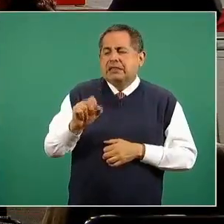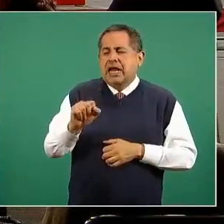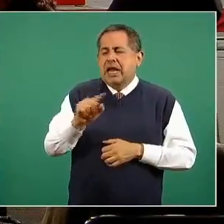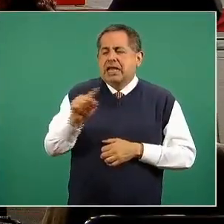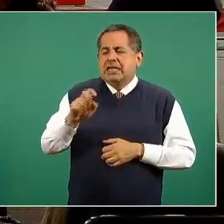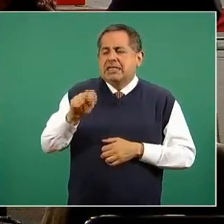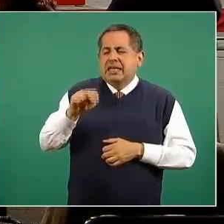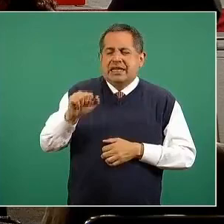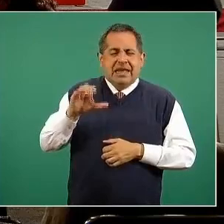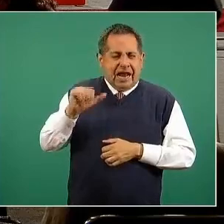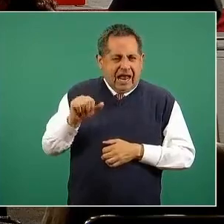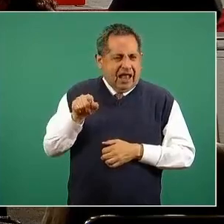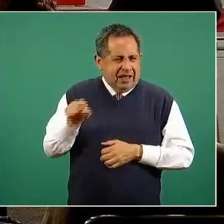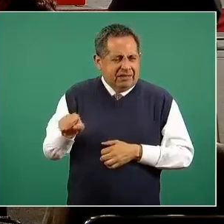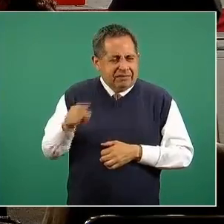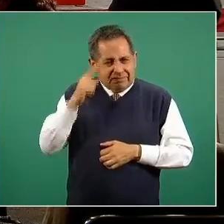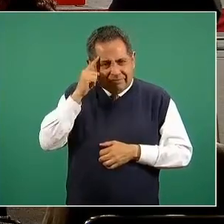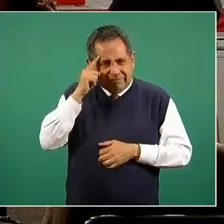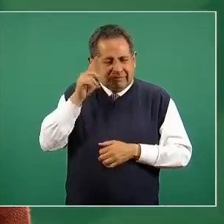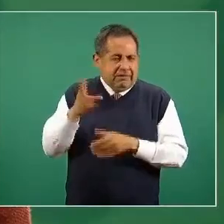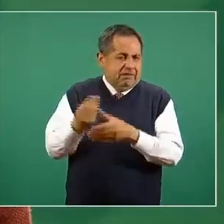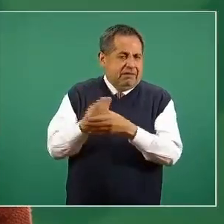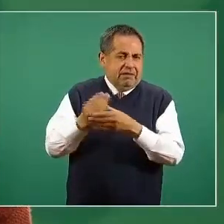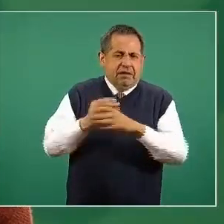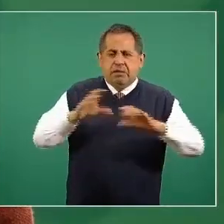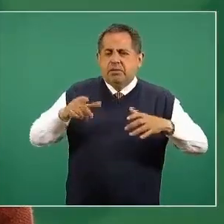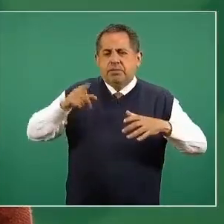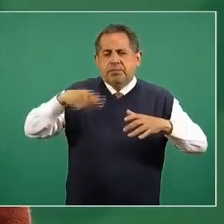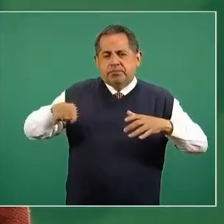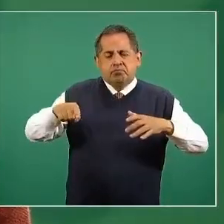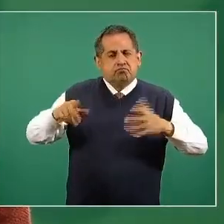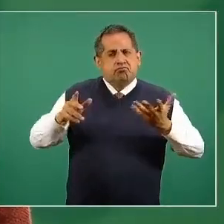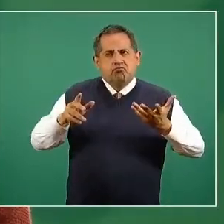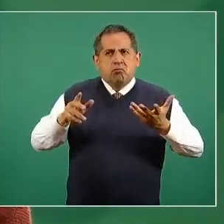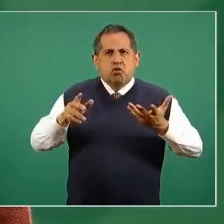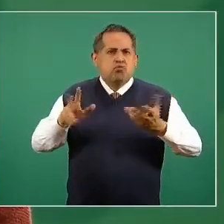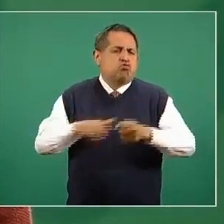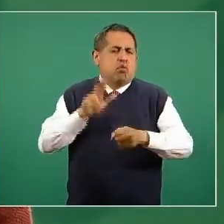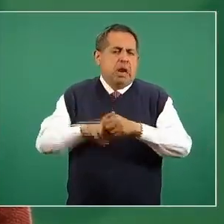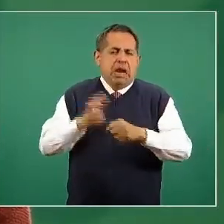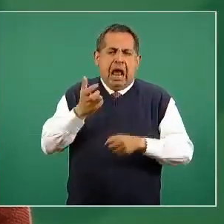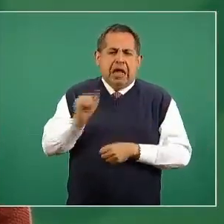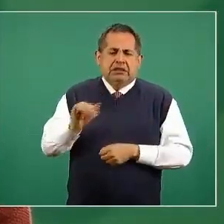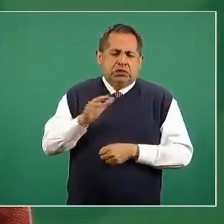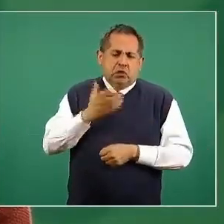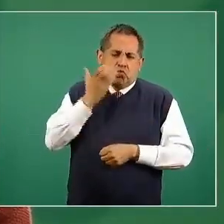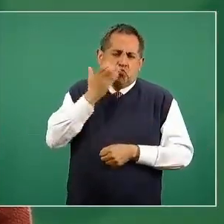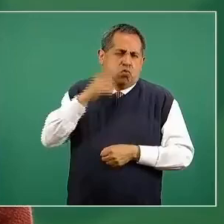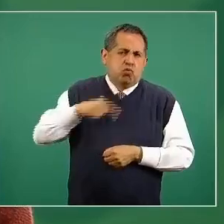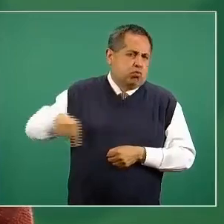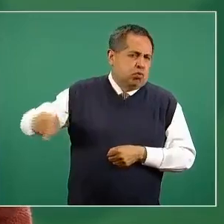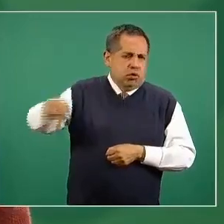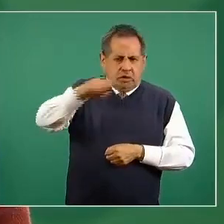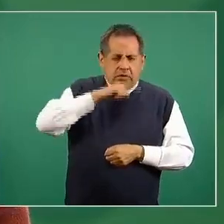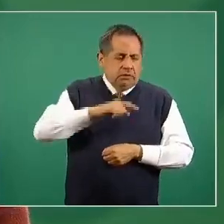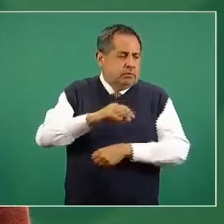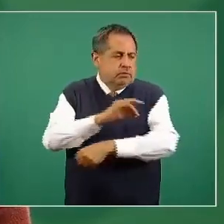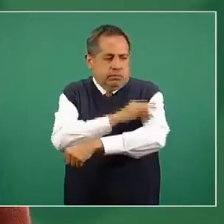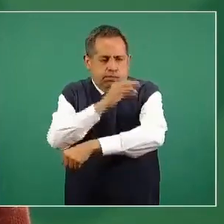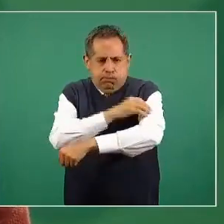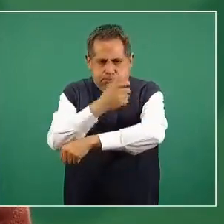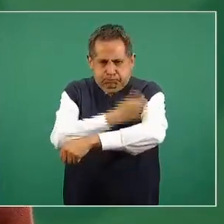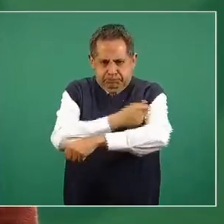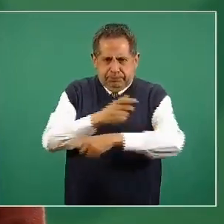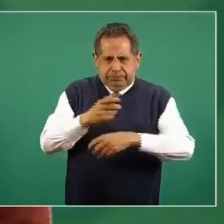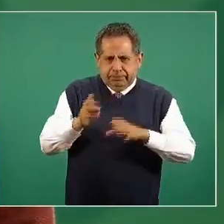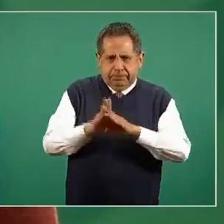Oxford, es un tipo tecnológico común en la vacunología, en la que se